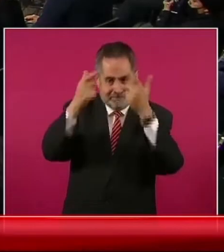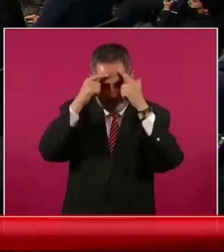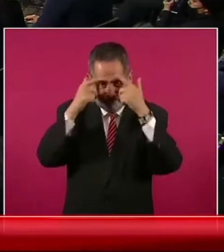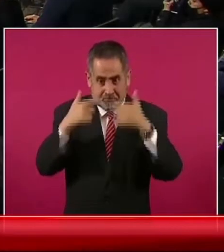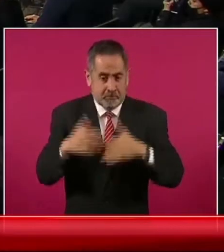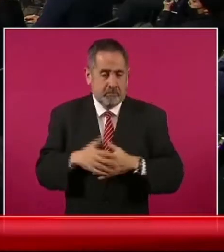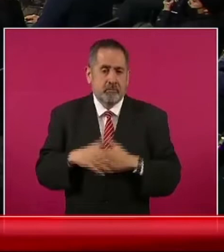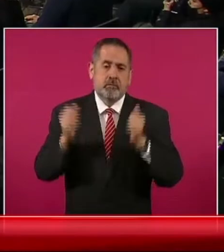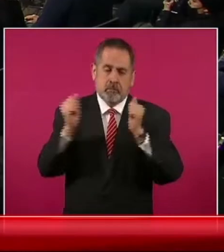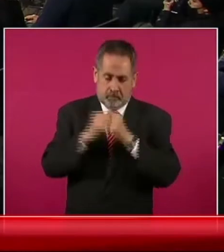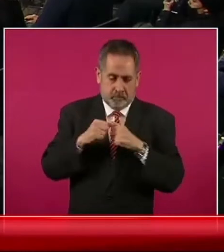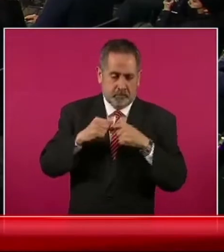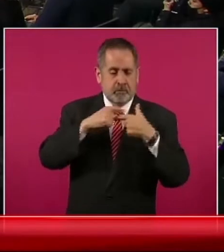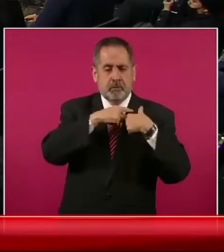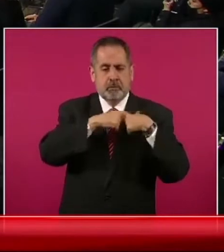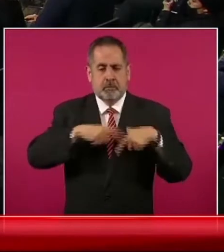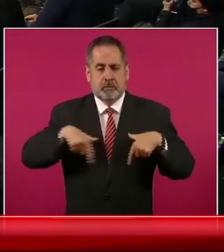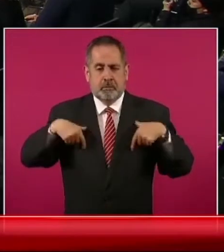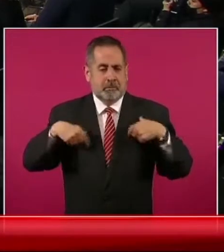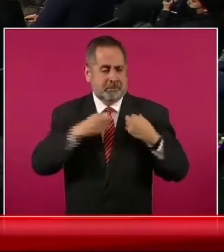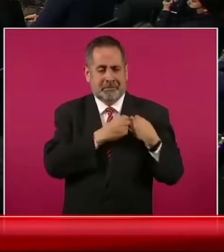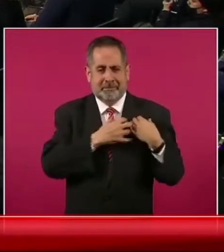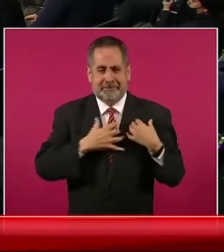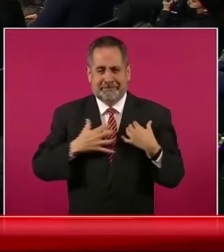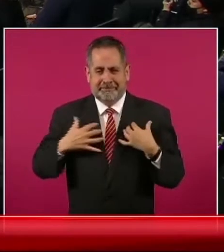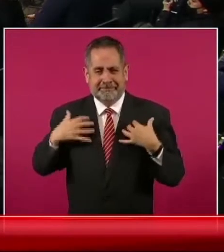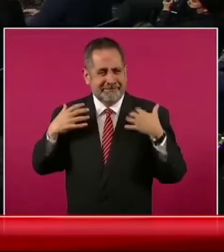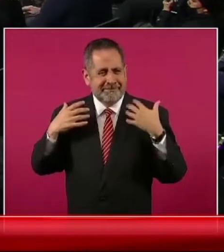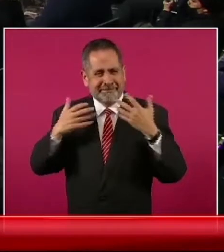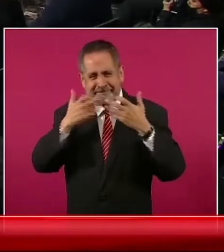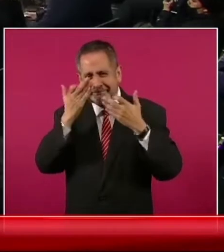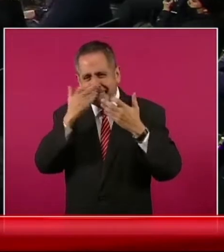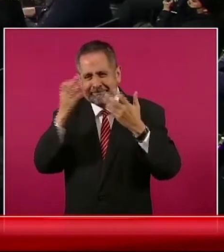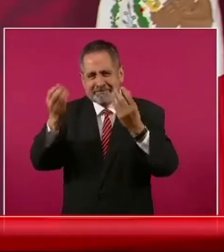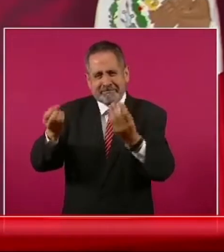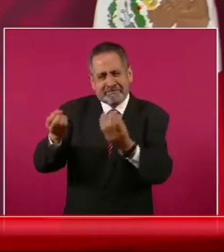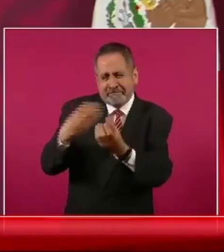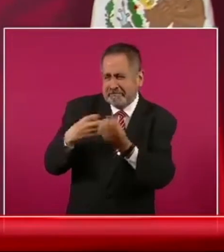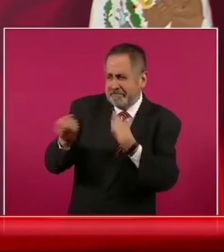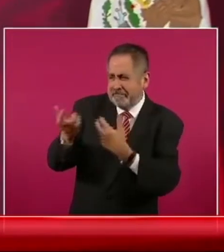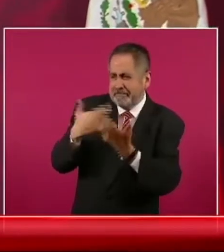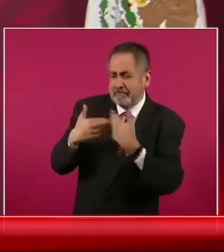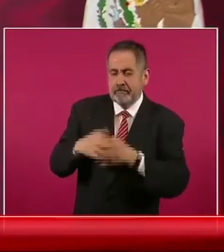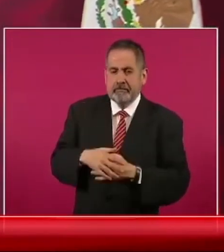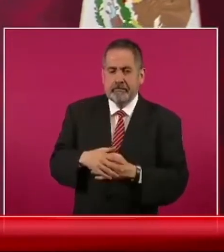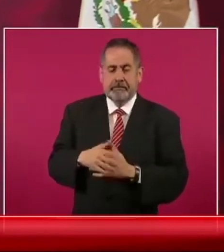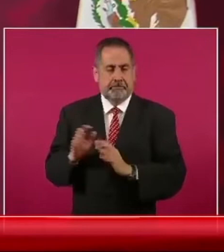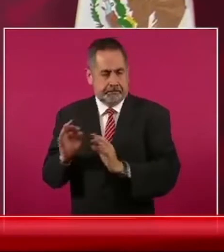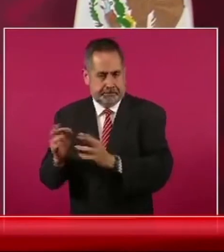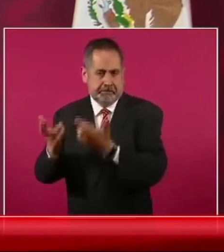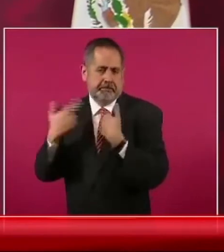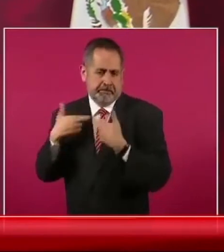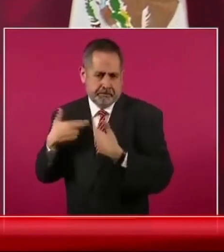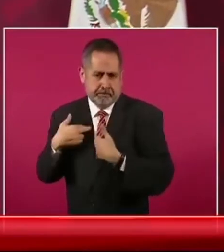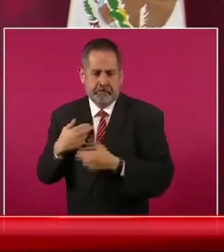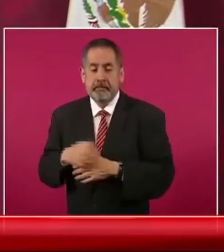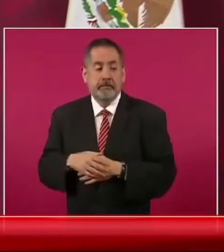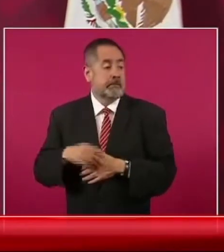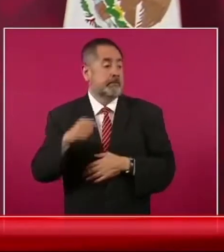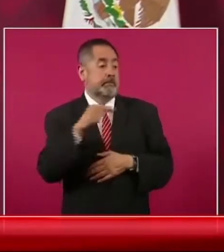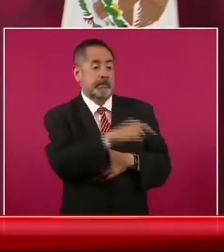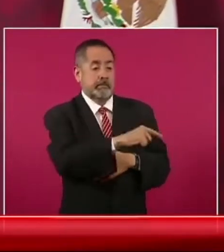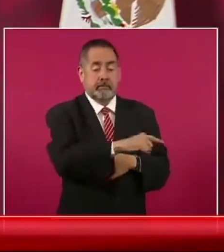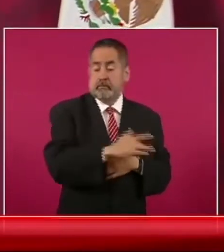y con los collares Entonces los fifís o aspirantes